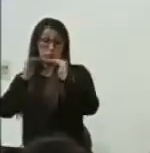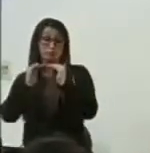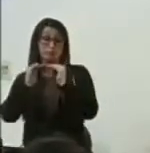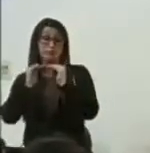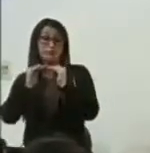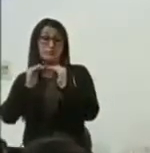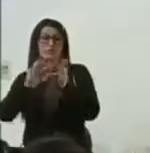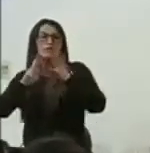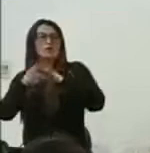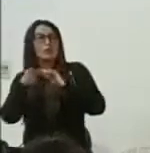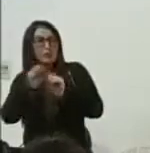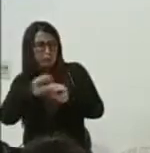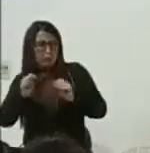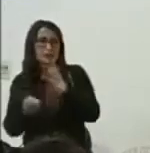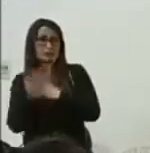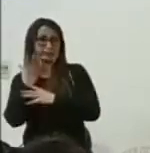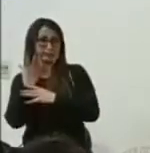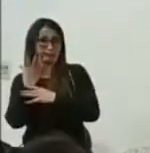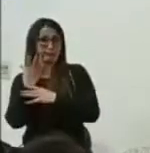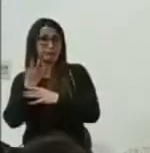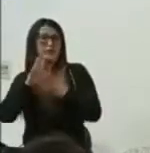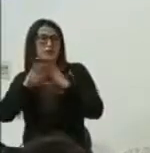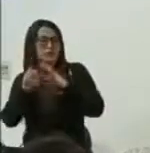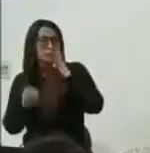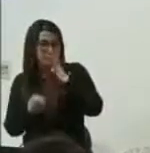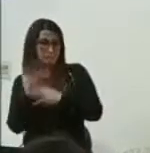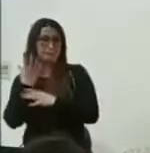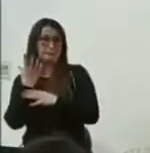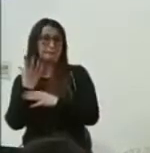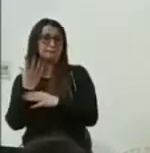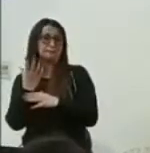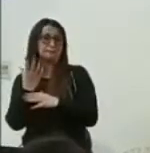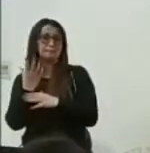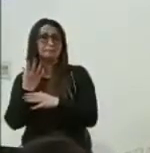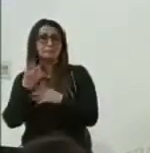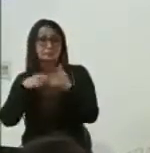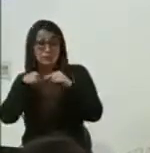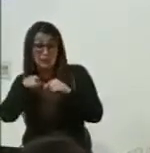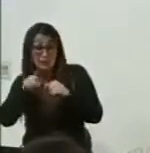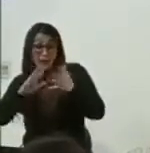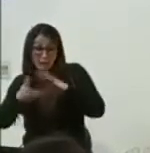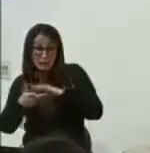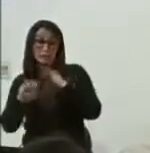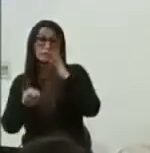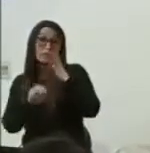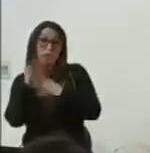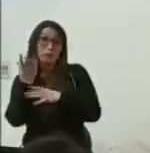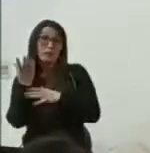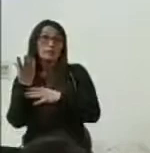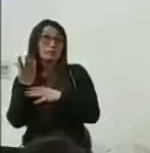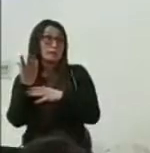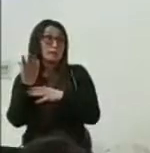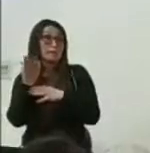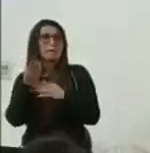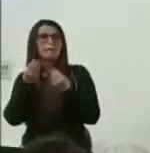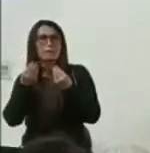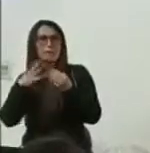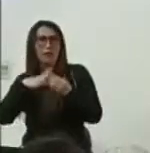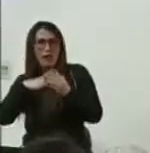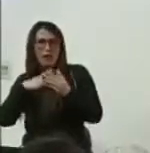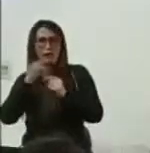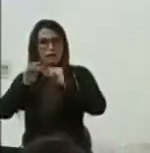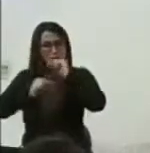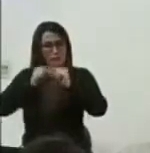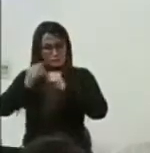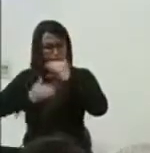una forma nueva. De una forma nueva, ¿verdad? Y esa forma nueva se debe al desarrollo del